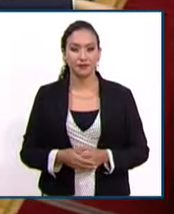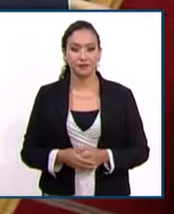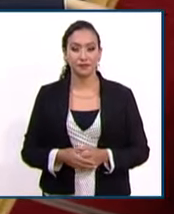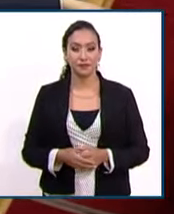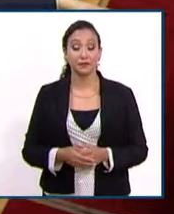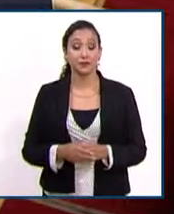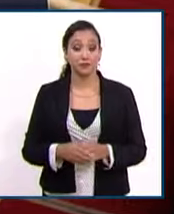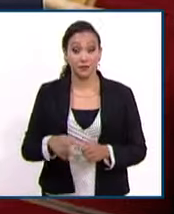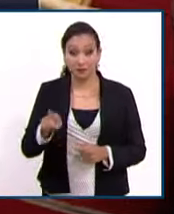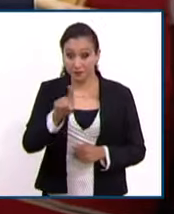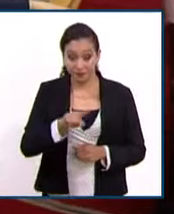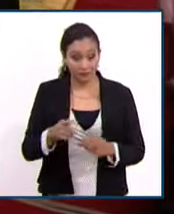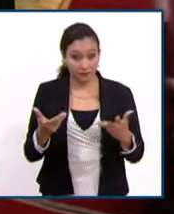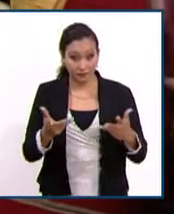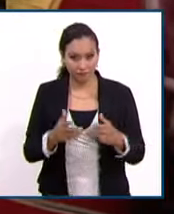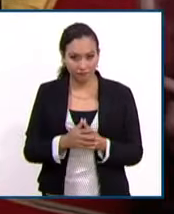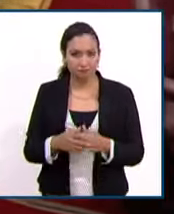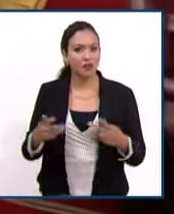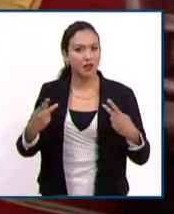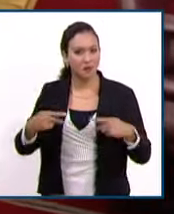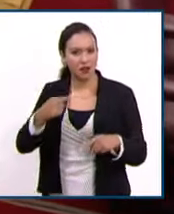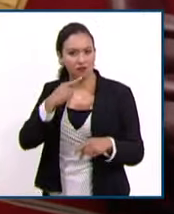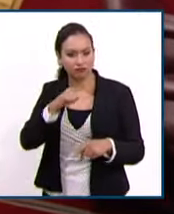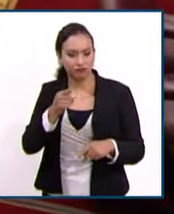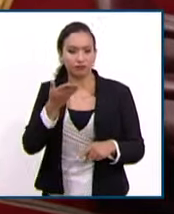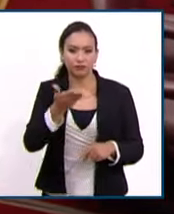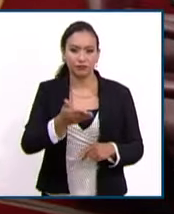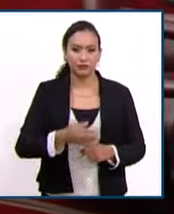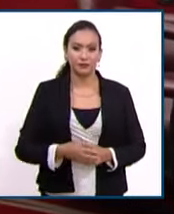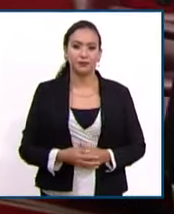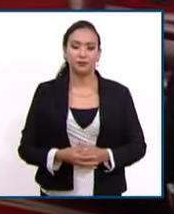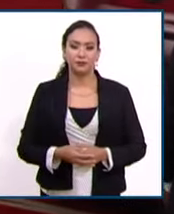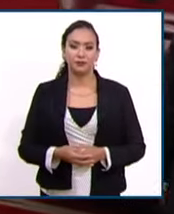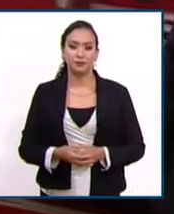así, la nación os lo demanda.